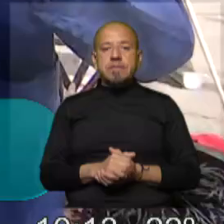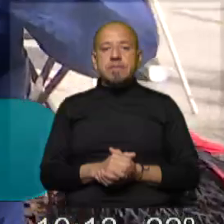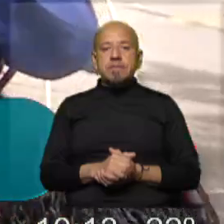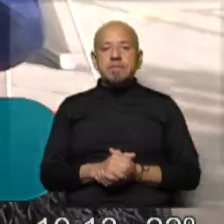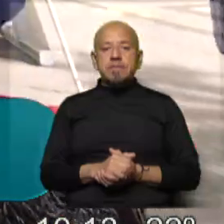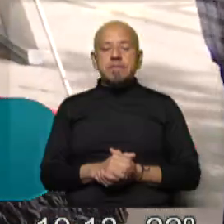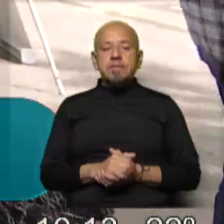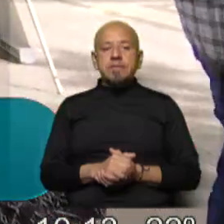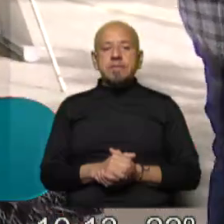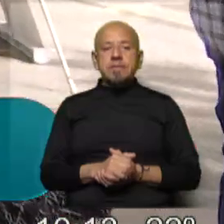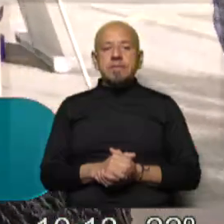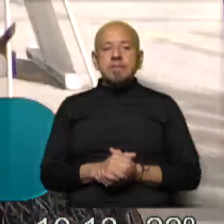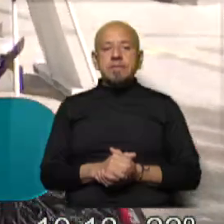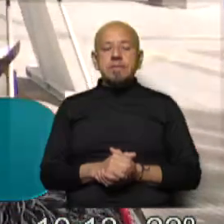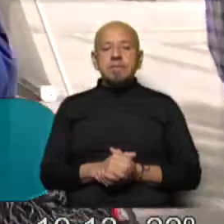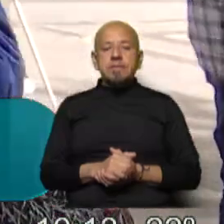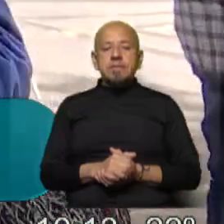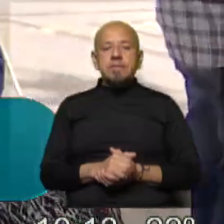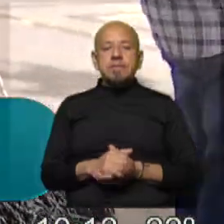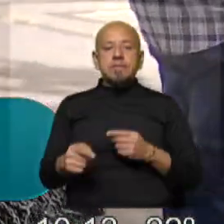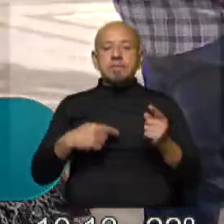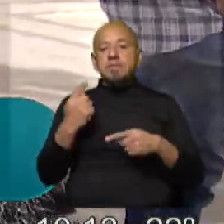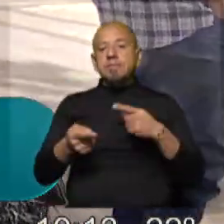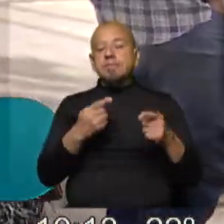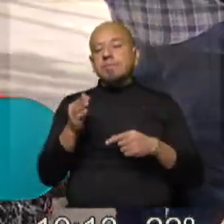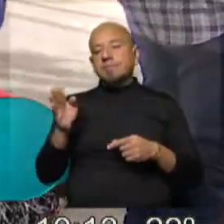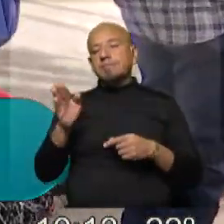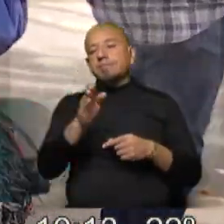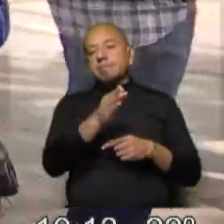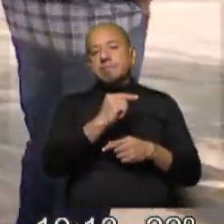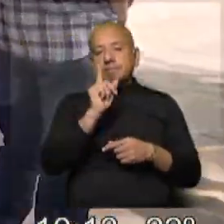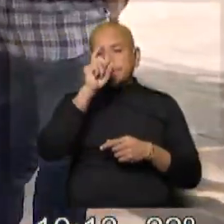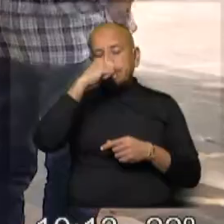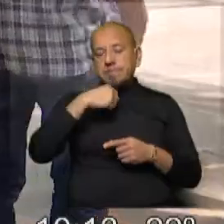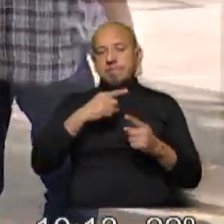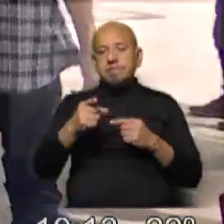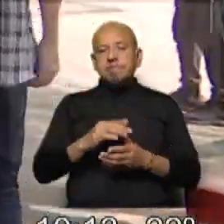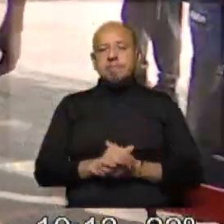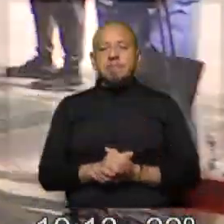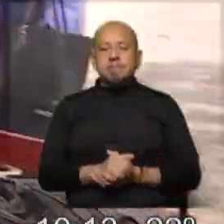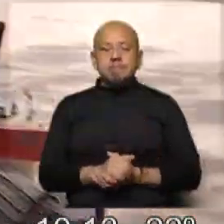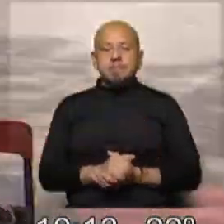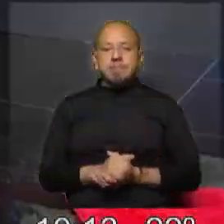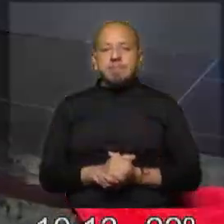cerramos acá, Fito, con la promesa de seguir recorriendo esta hermosa capital a propósito de nuestra consigna del día de hoy. No juegues con las trufas.